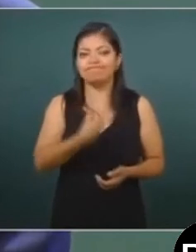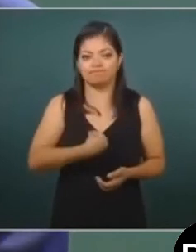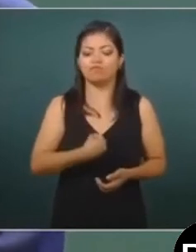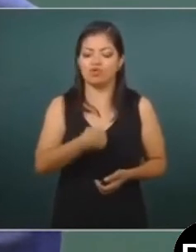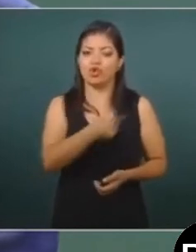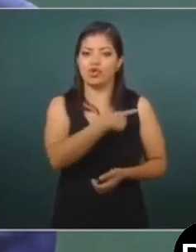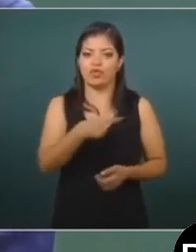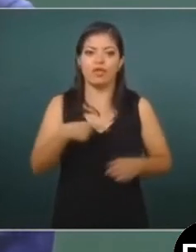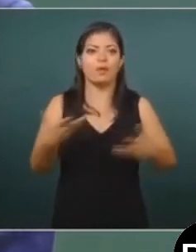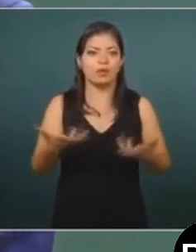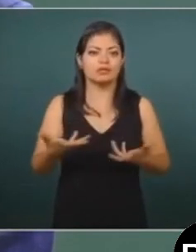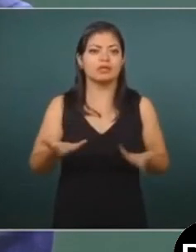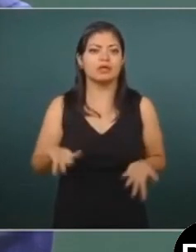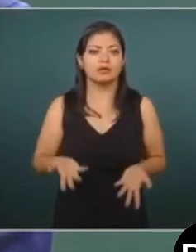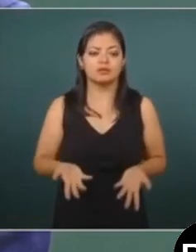soy